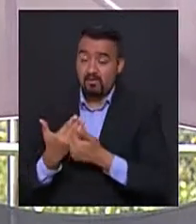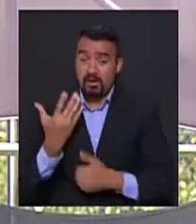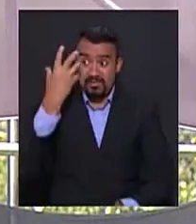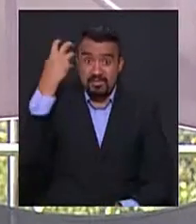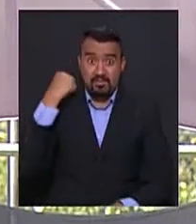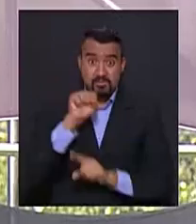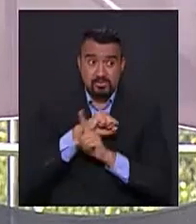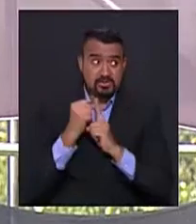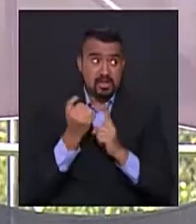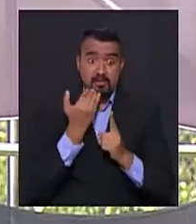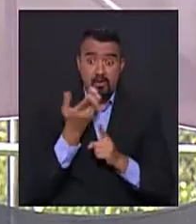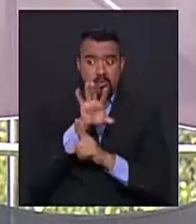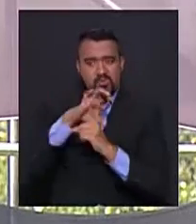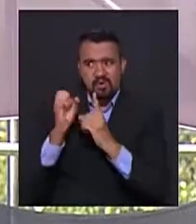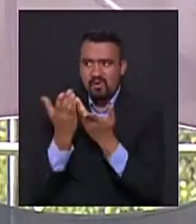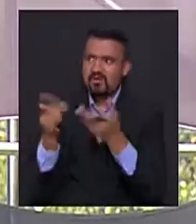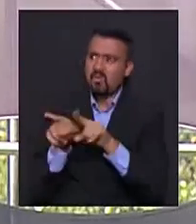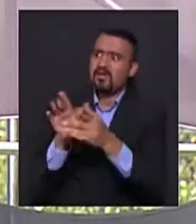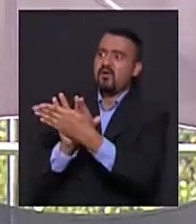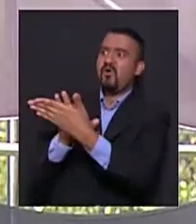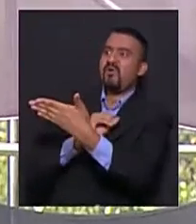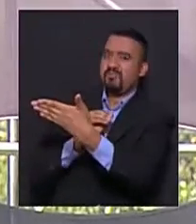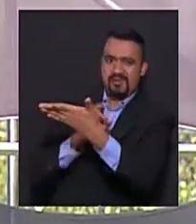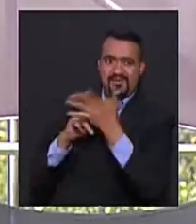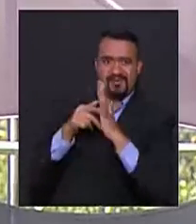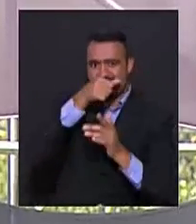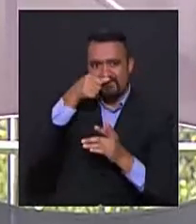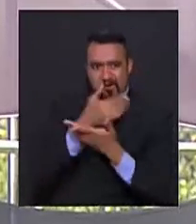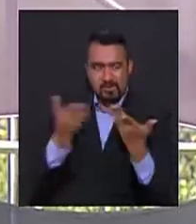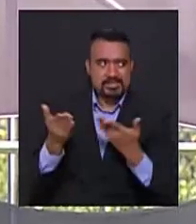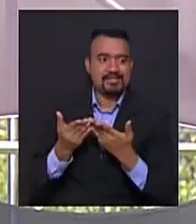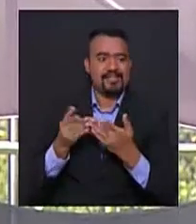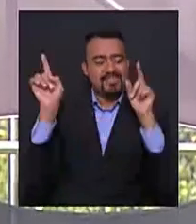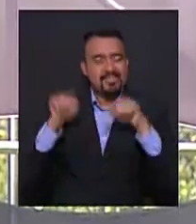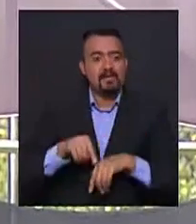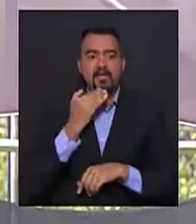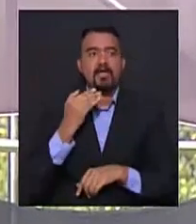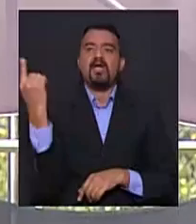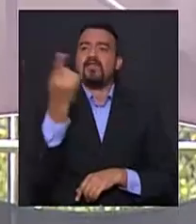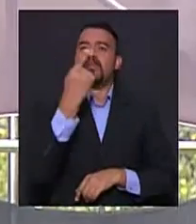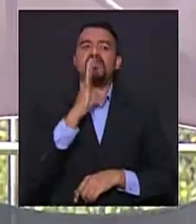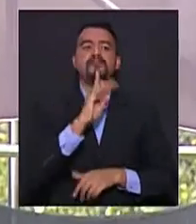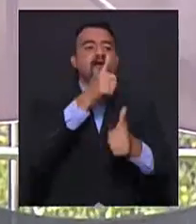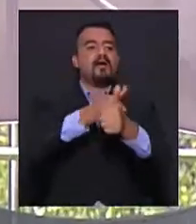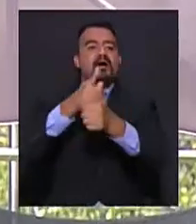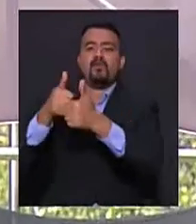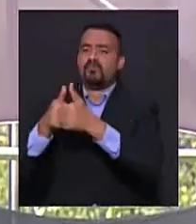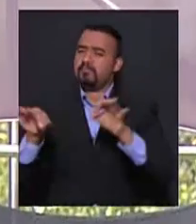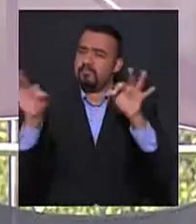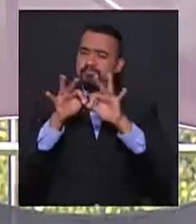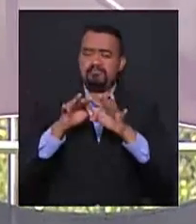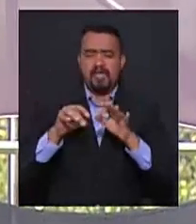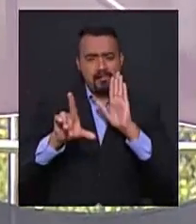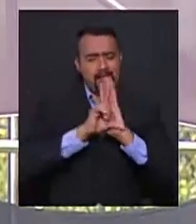una revolución anticultural a favor de la mafia, que la memoria represente nuestra revolución a favor de la